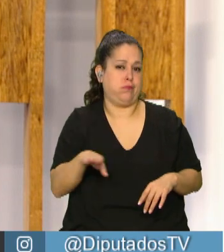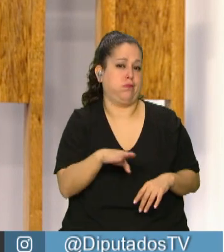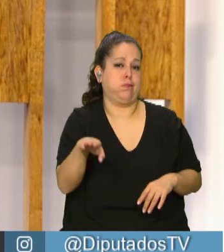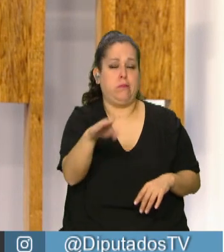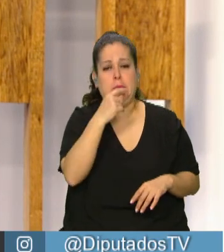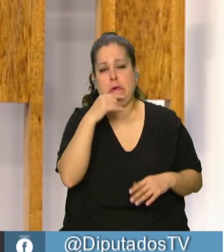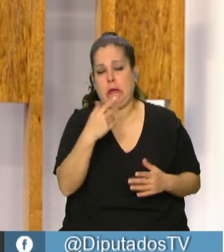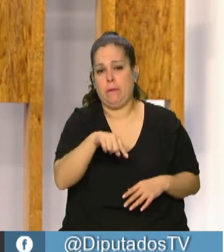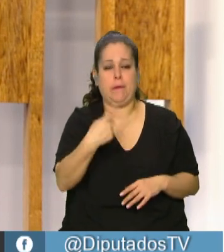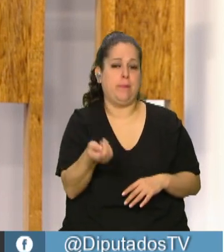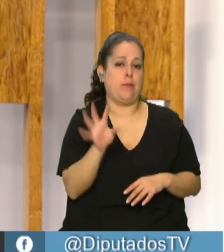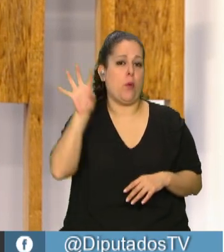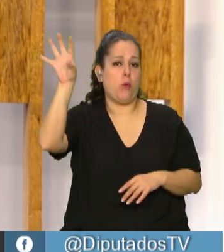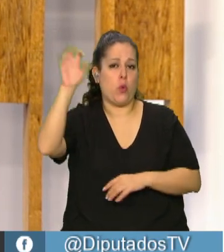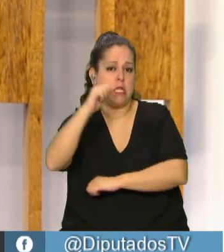Santa Cruz